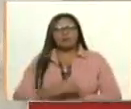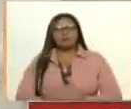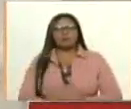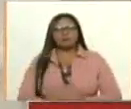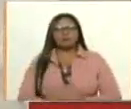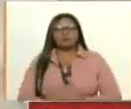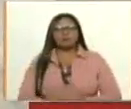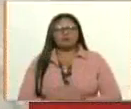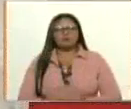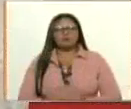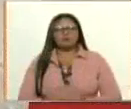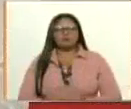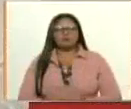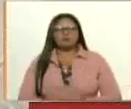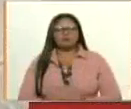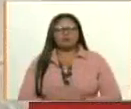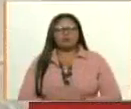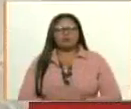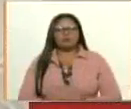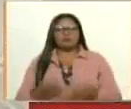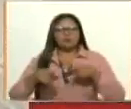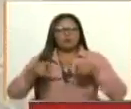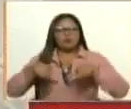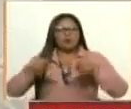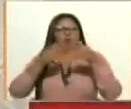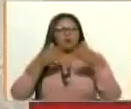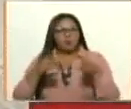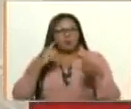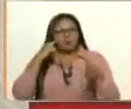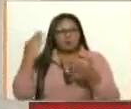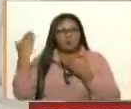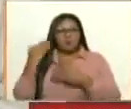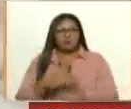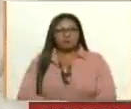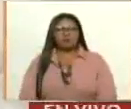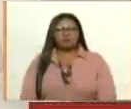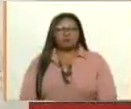la categoría Pesebre en Espacio Público. Veamos.